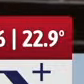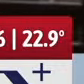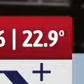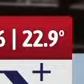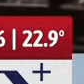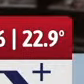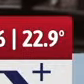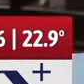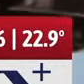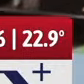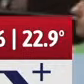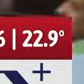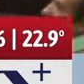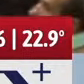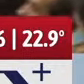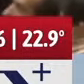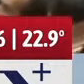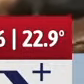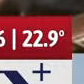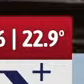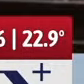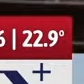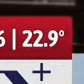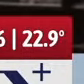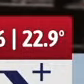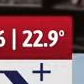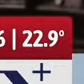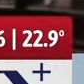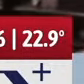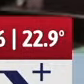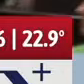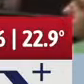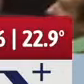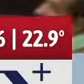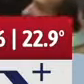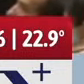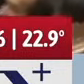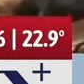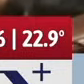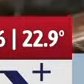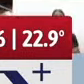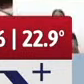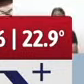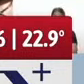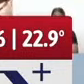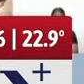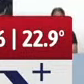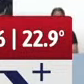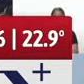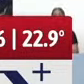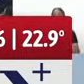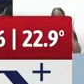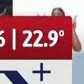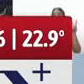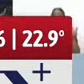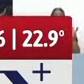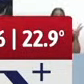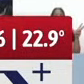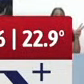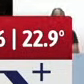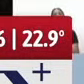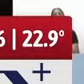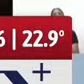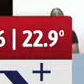es el caso de Martín Menem. En el caso del Senado, digamos, la persona que preside la Cámara es una persona que